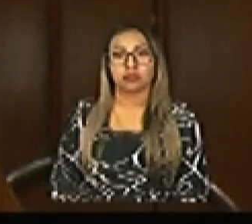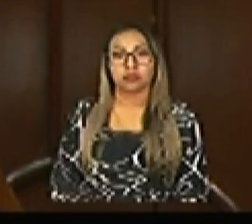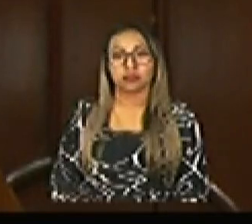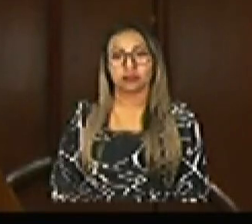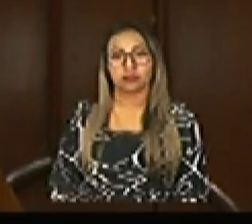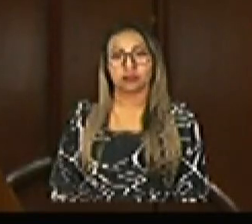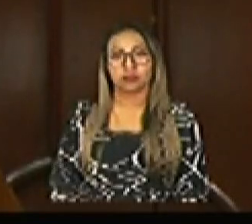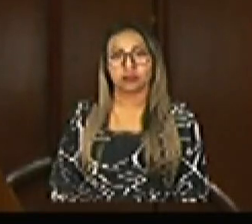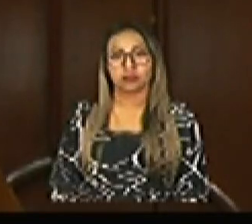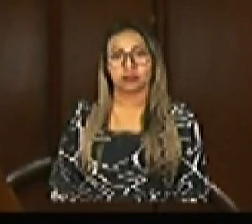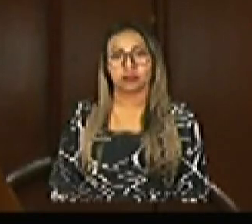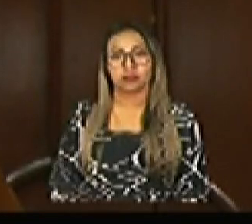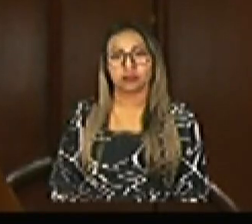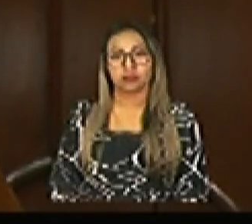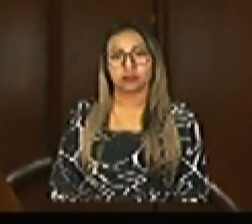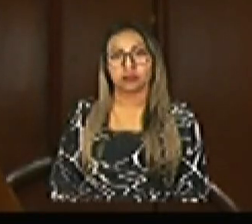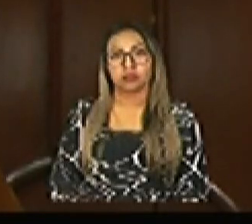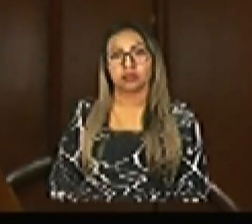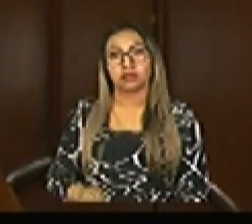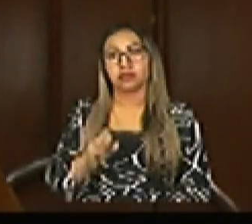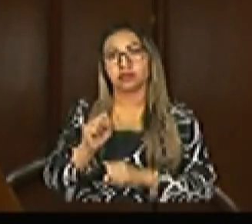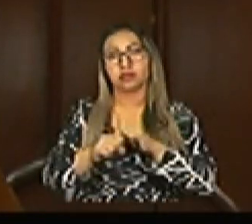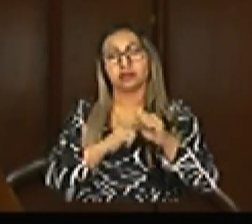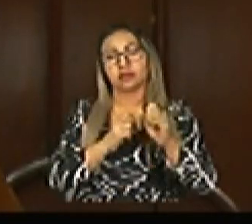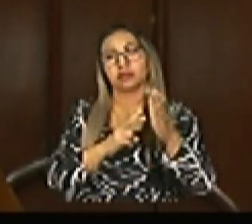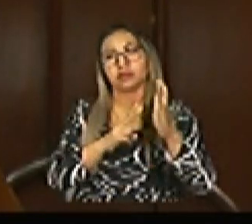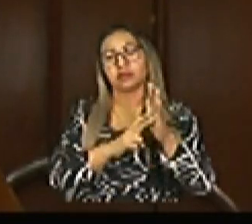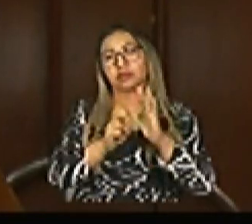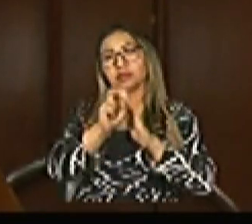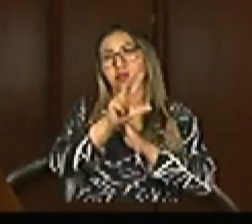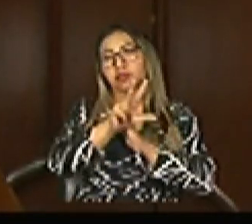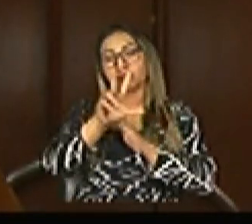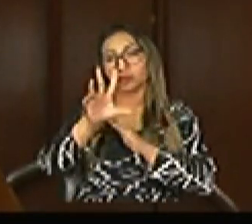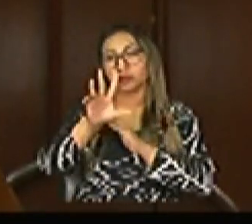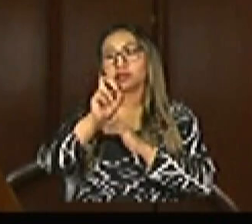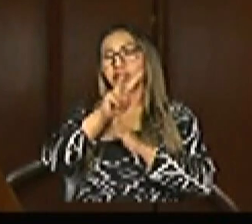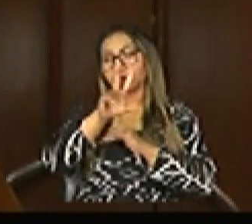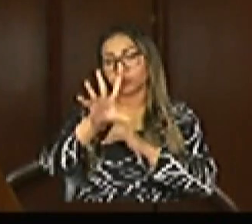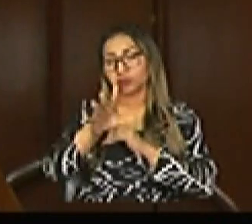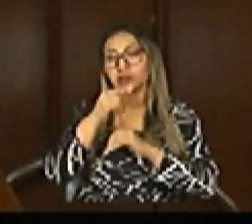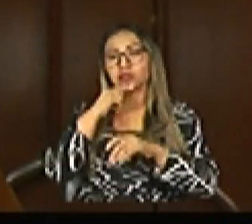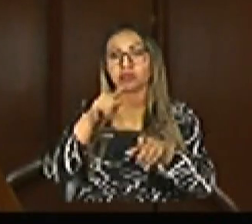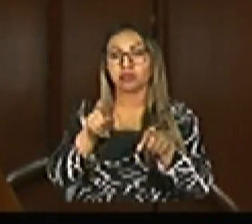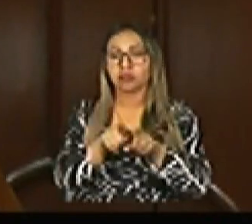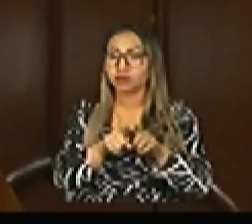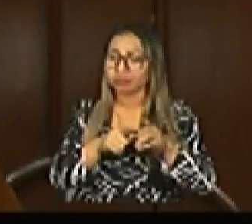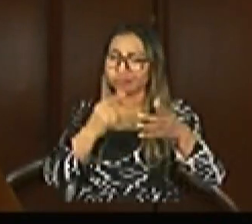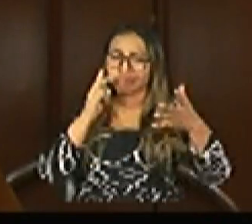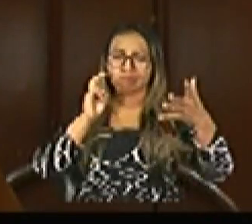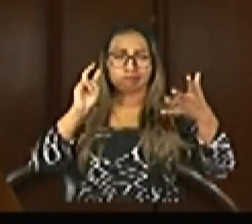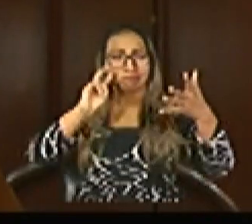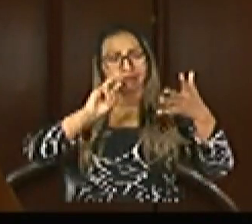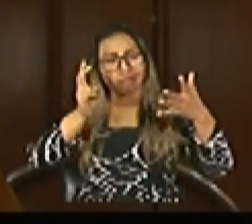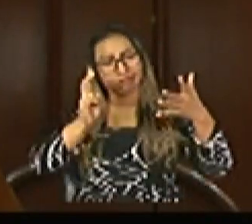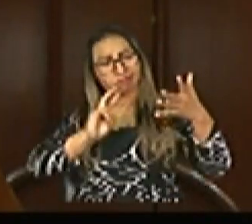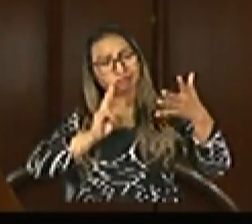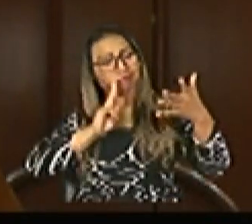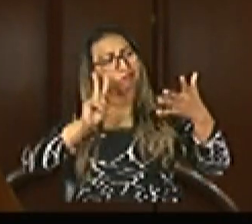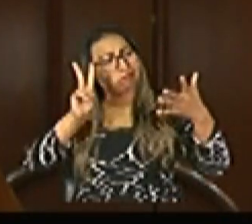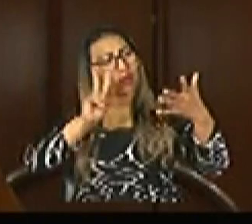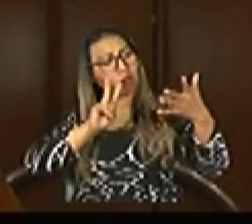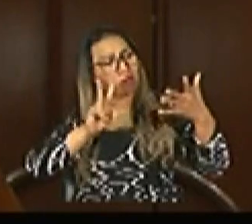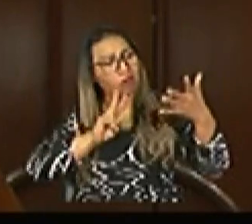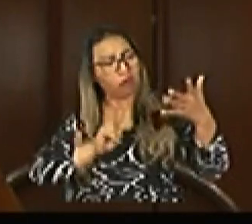General del Estado para la vigencia fiscal de 2025 ha sido elaborado tras un exhaustivo proceso de revisión y